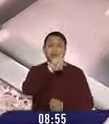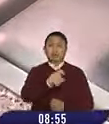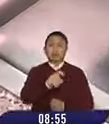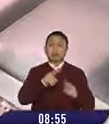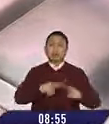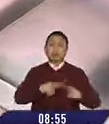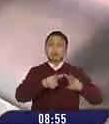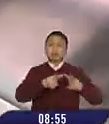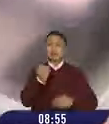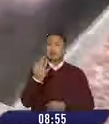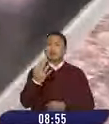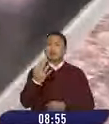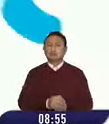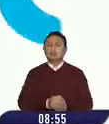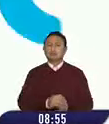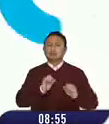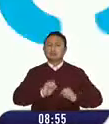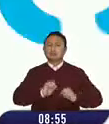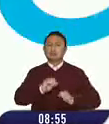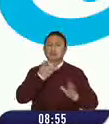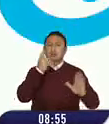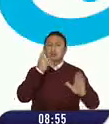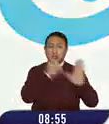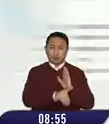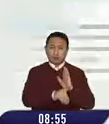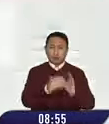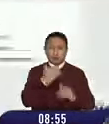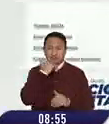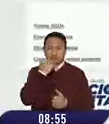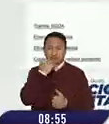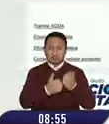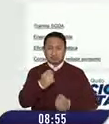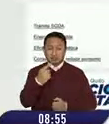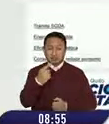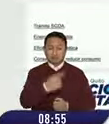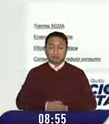reportes de fallas o denuncias del servicio. Informó Mauricio Sánchez.